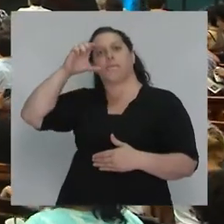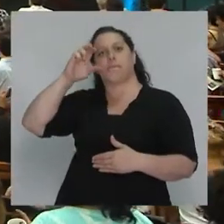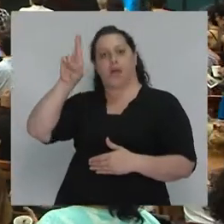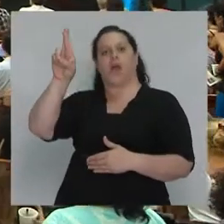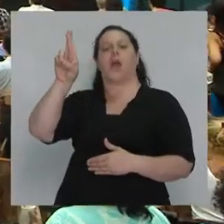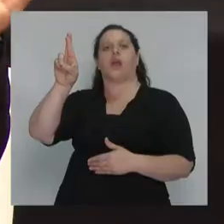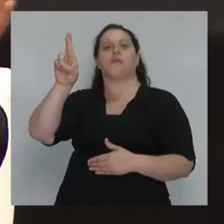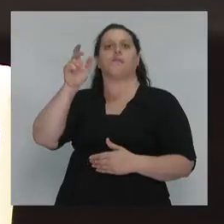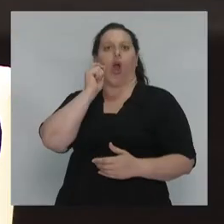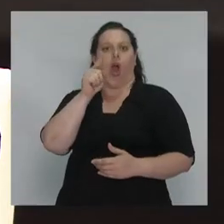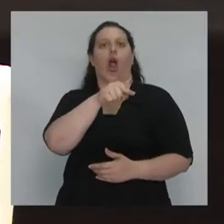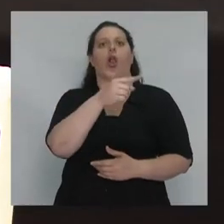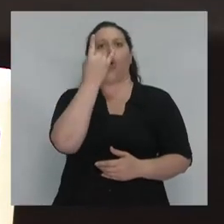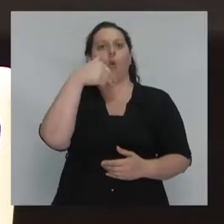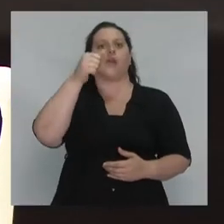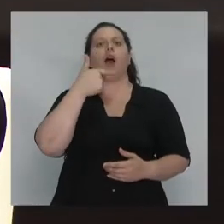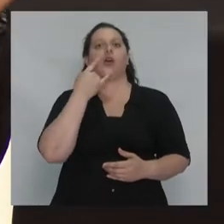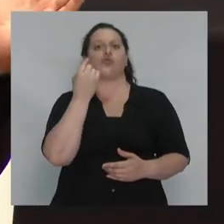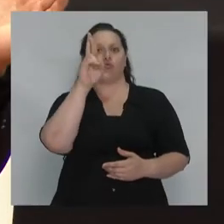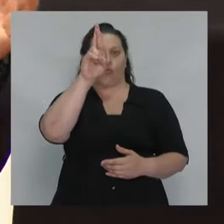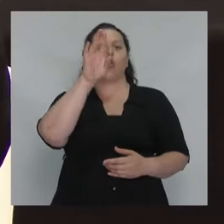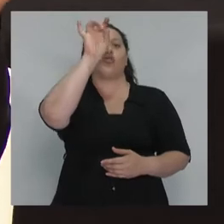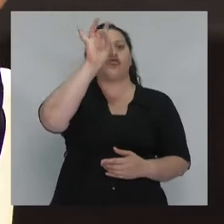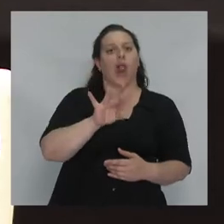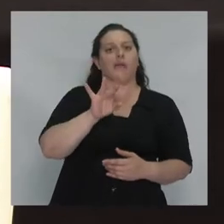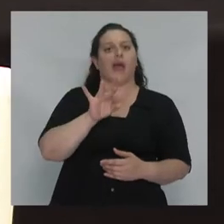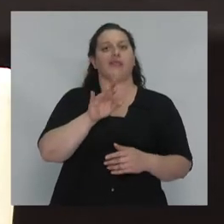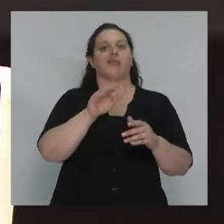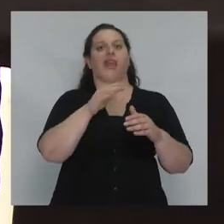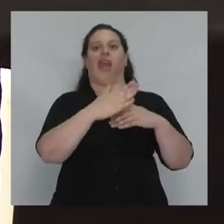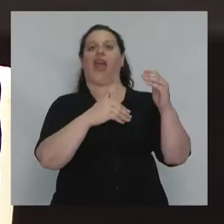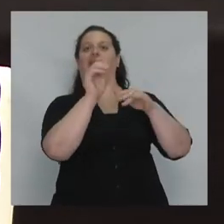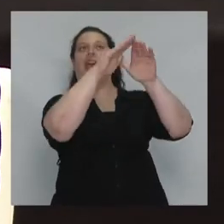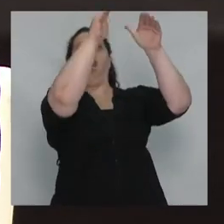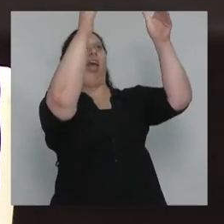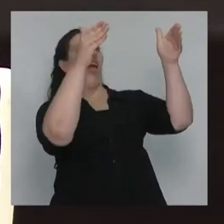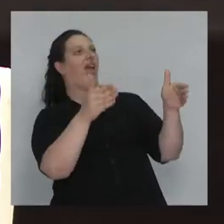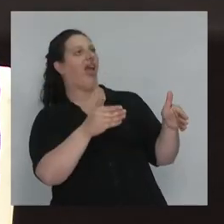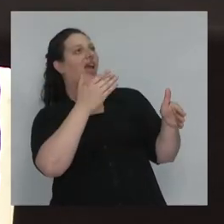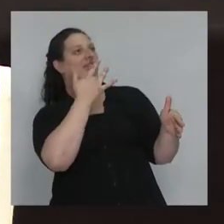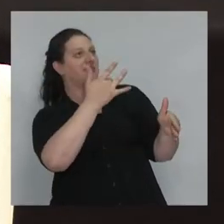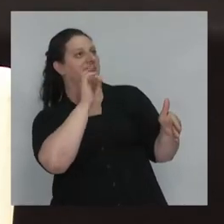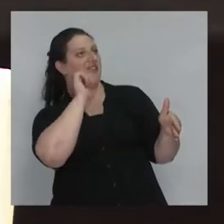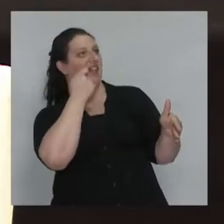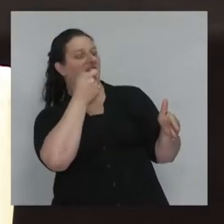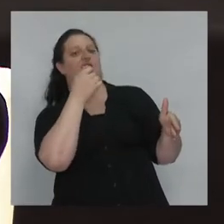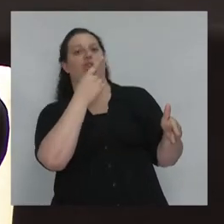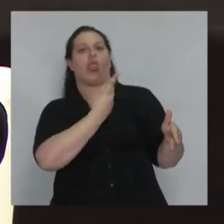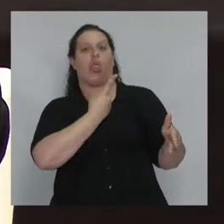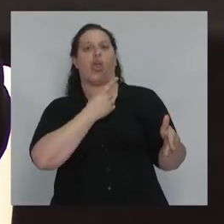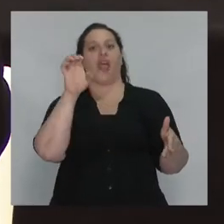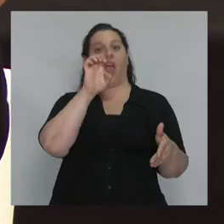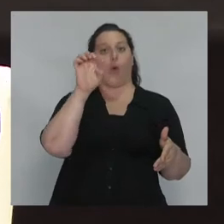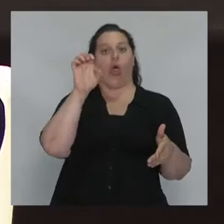la UNASUR no fuera solo un muy bello y gran edificio en Quito, sino que